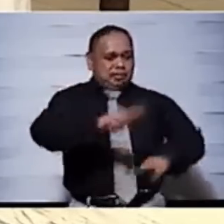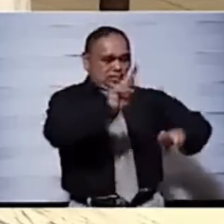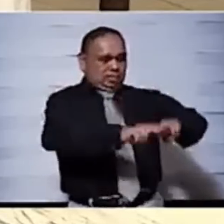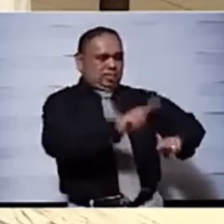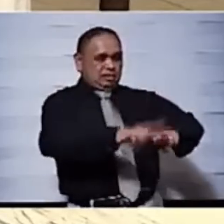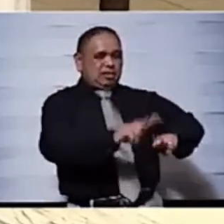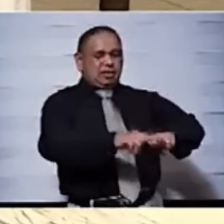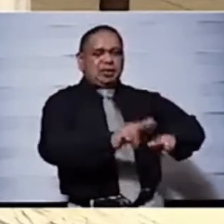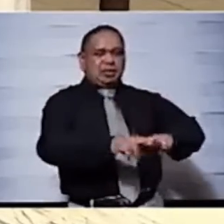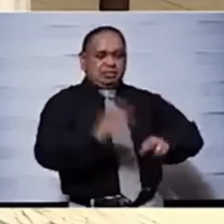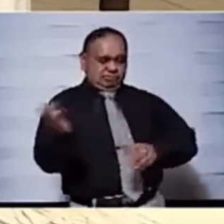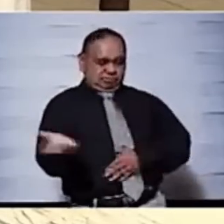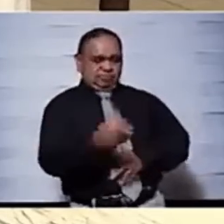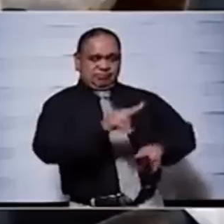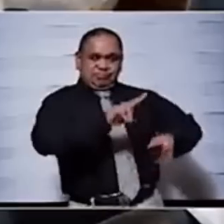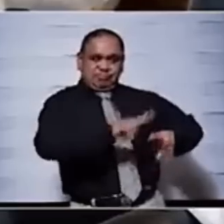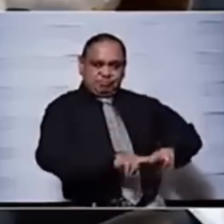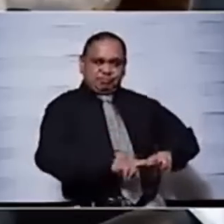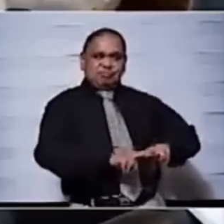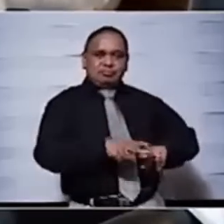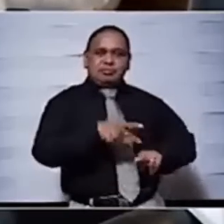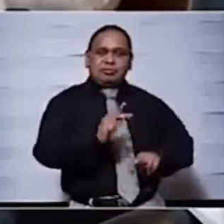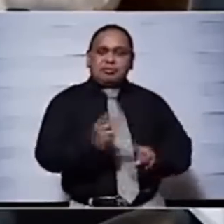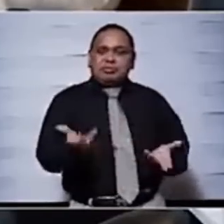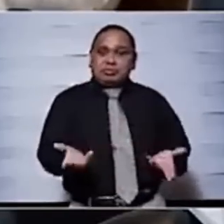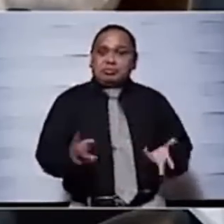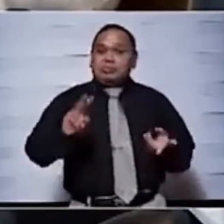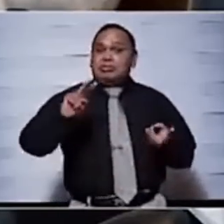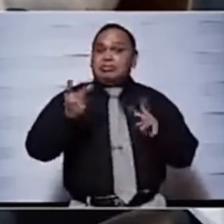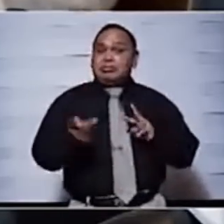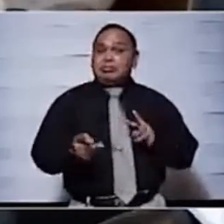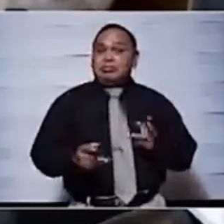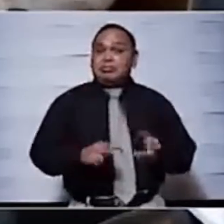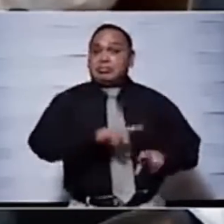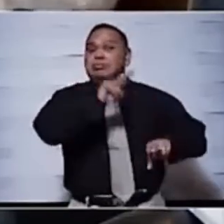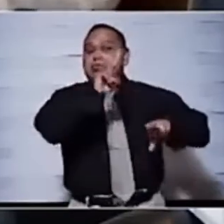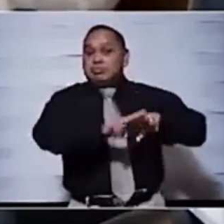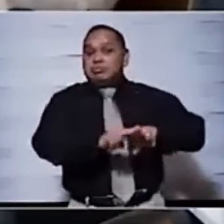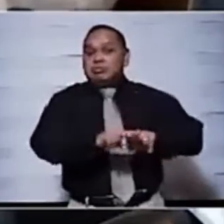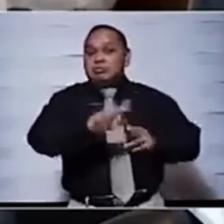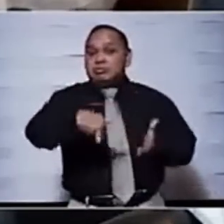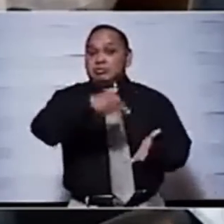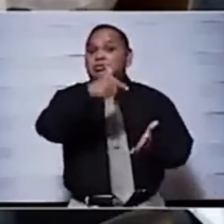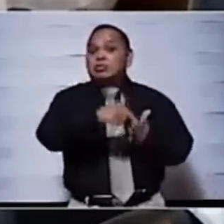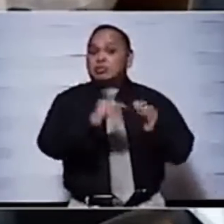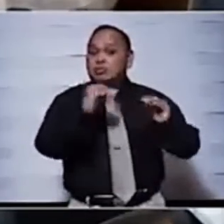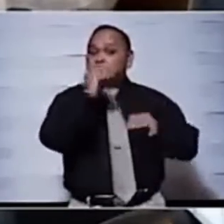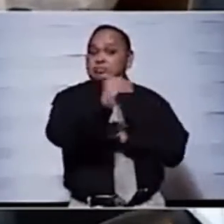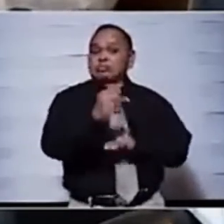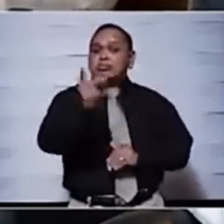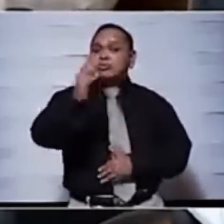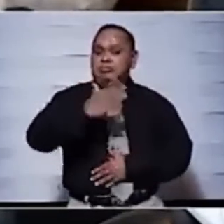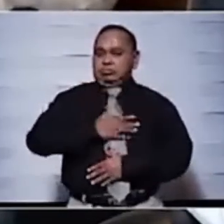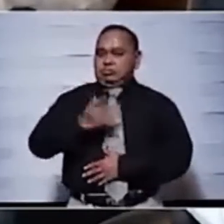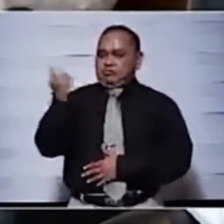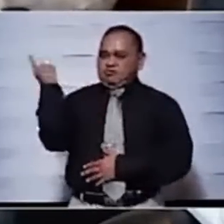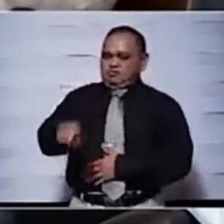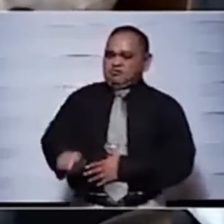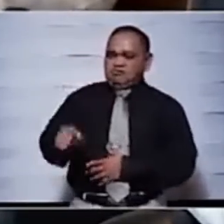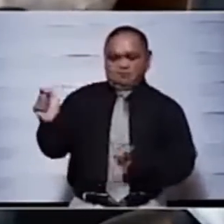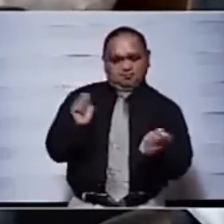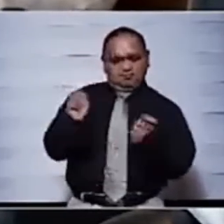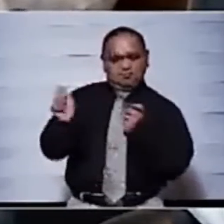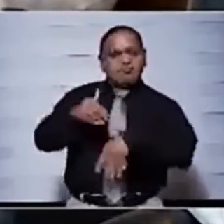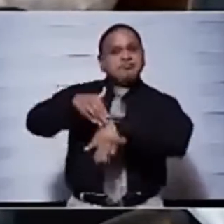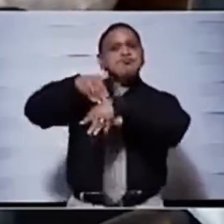lugar. Pareciera que él sigue alentando eso con ese machismo, o sea, claro. Te doy la silla pero no te doy tu lugar, yo sigo mandando y tú me tienes que obedecer, y